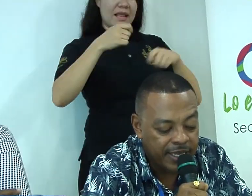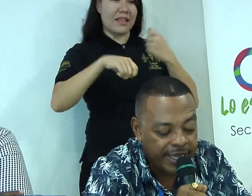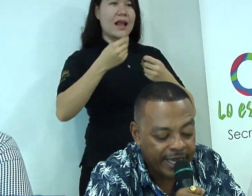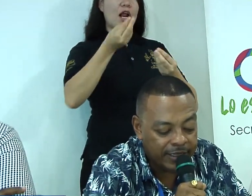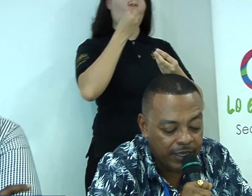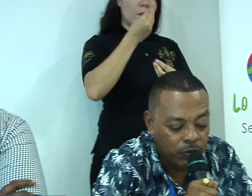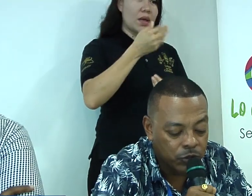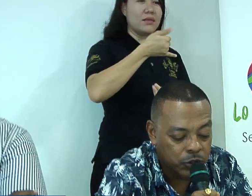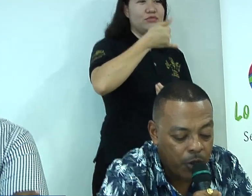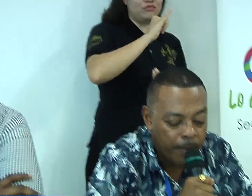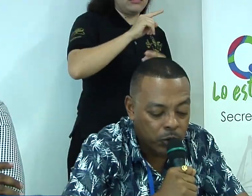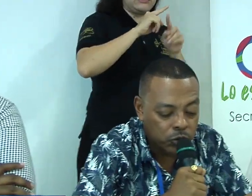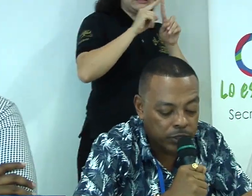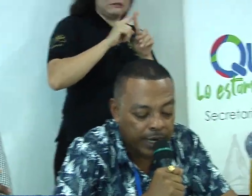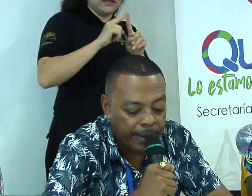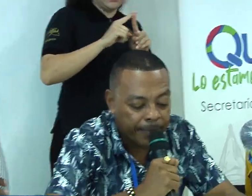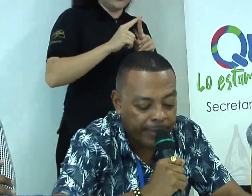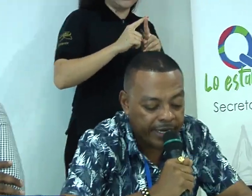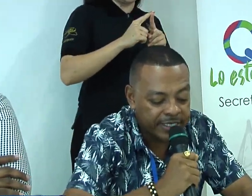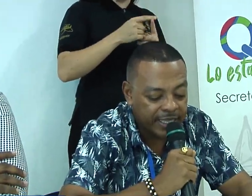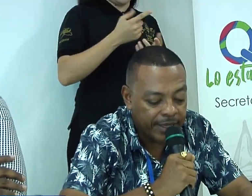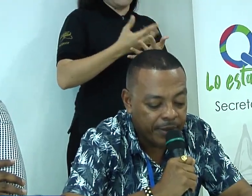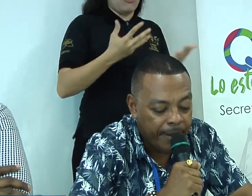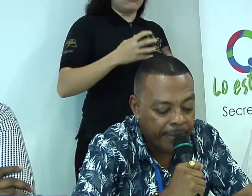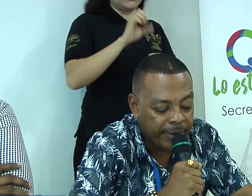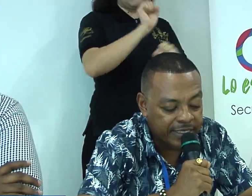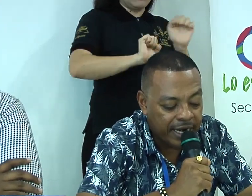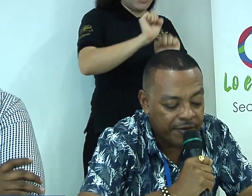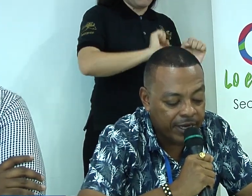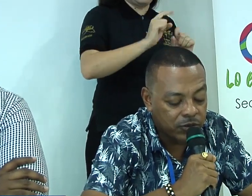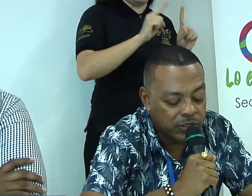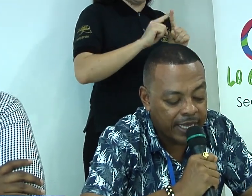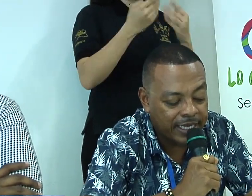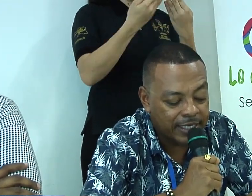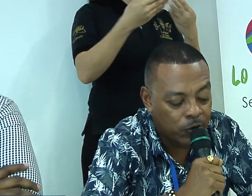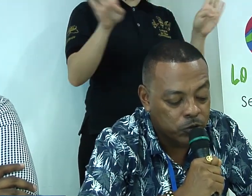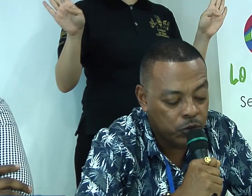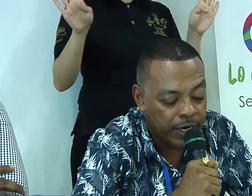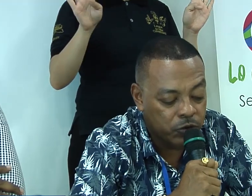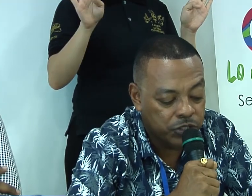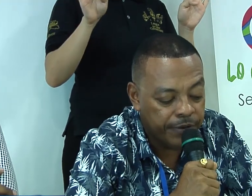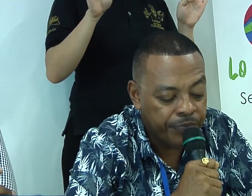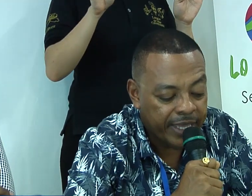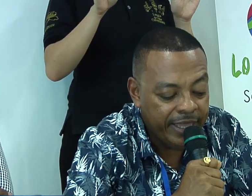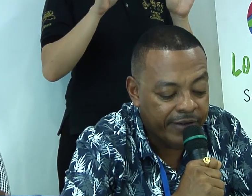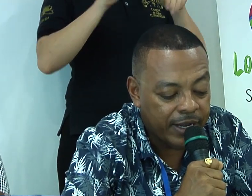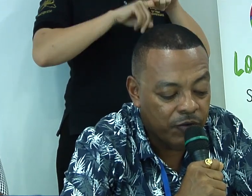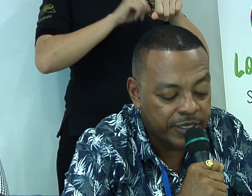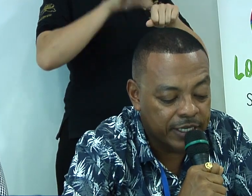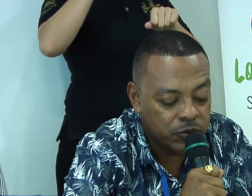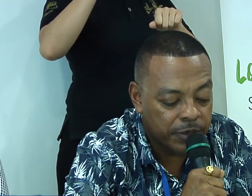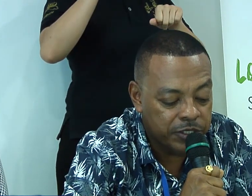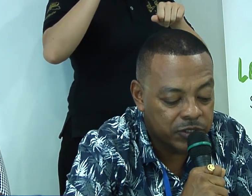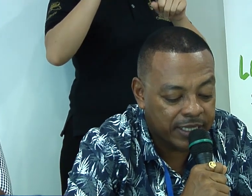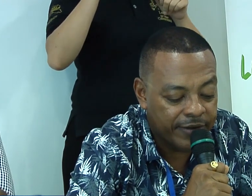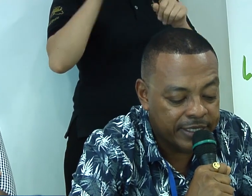bebidas y artículos, productos de la primera necesidad, permanecerán abiertos hasta las 8 de la noche y deberán